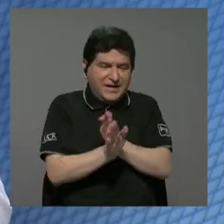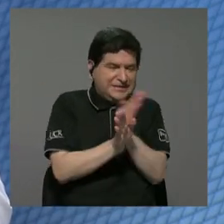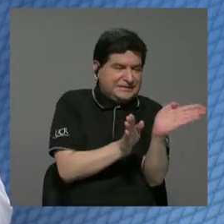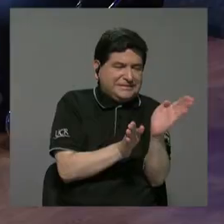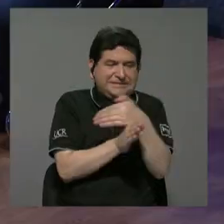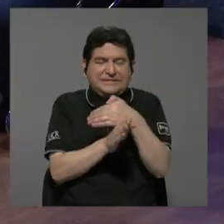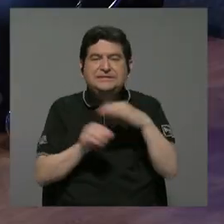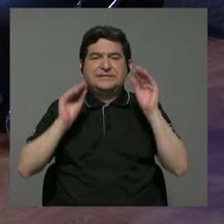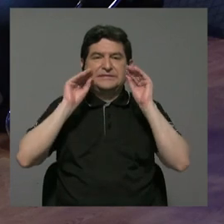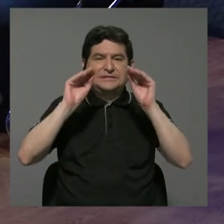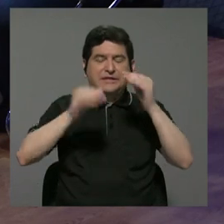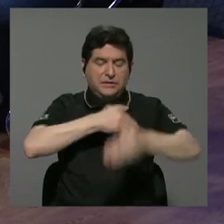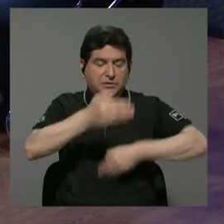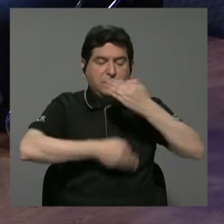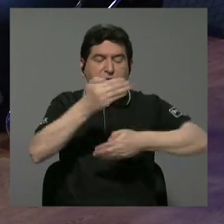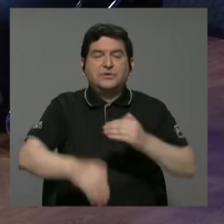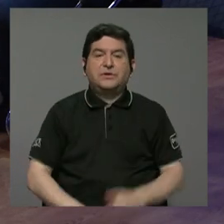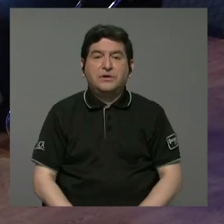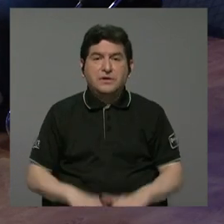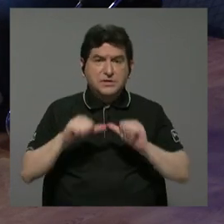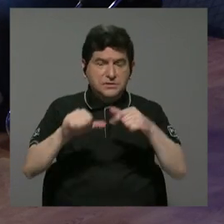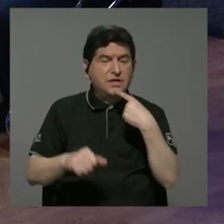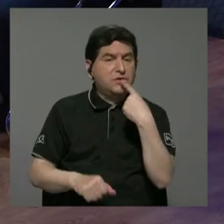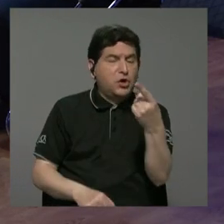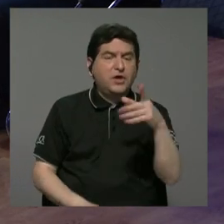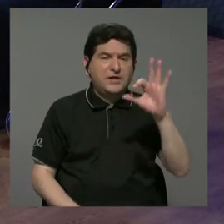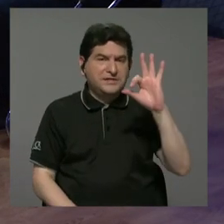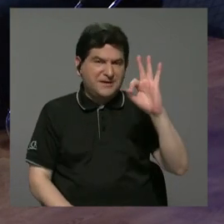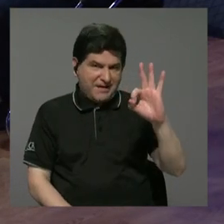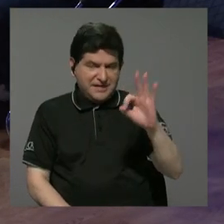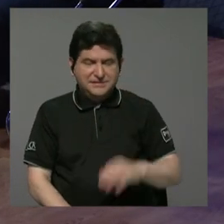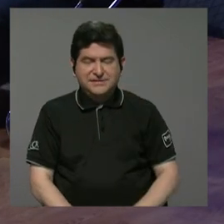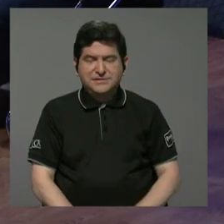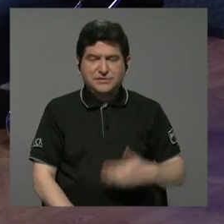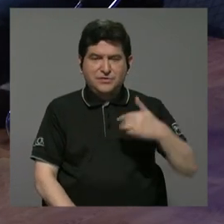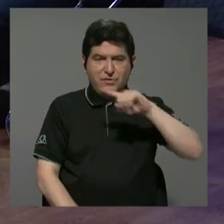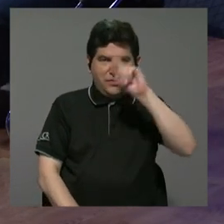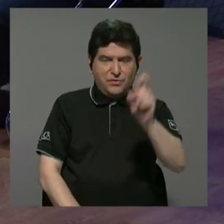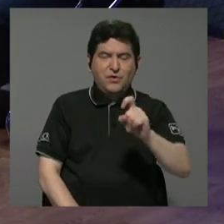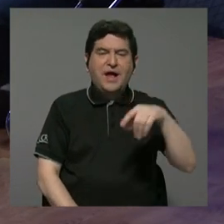educación. Planteando o siguiendo el planteamiento, don Francisco, don Guillermo,